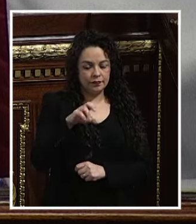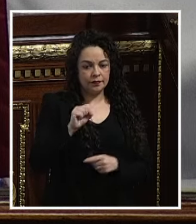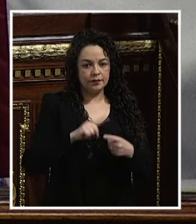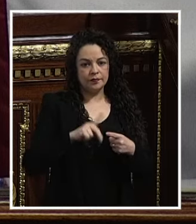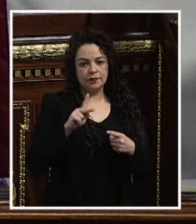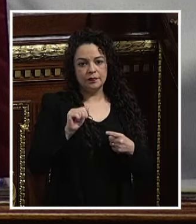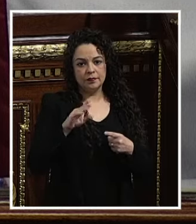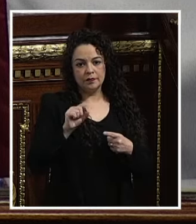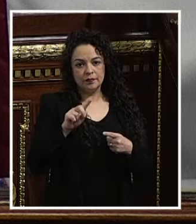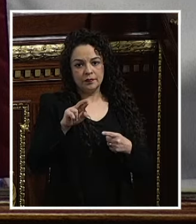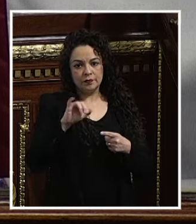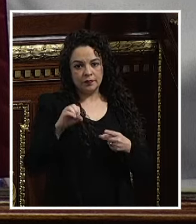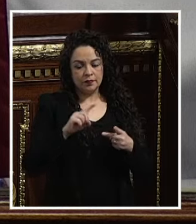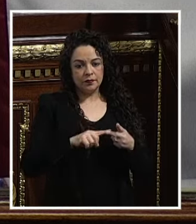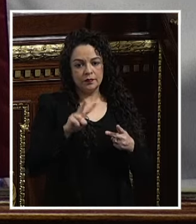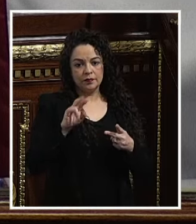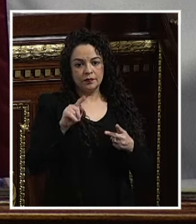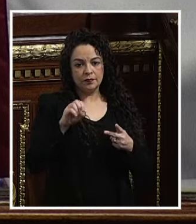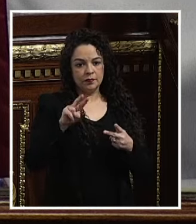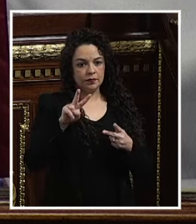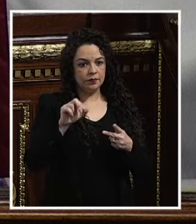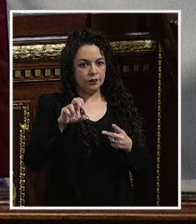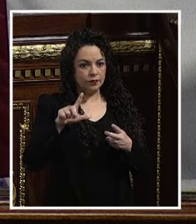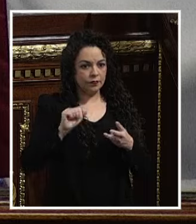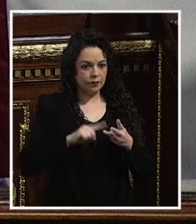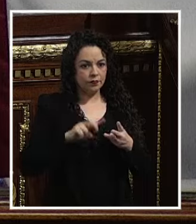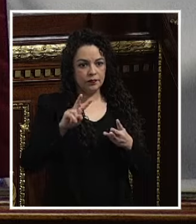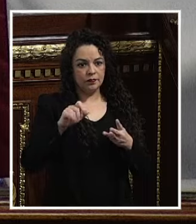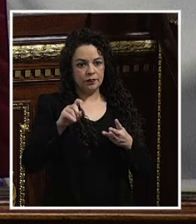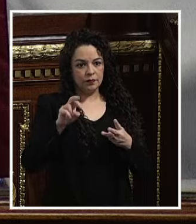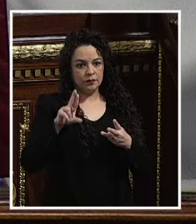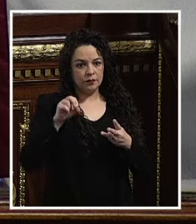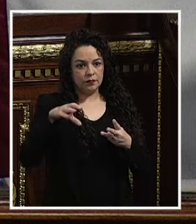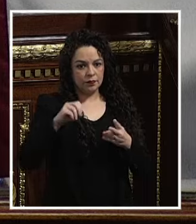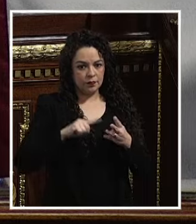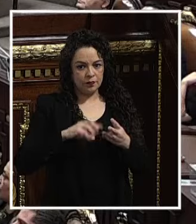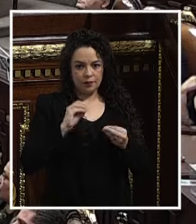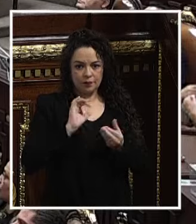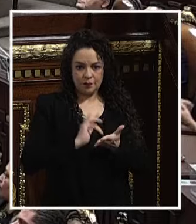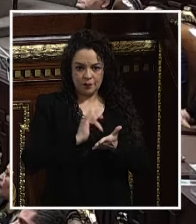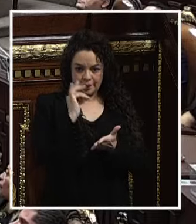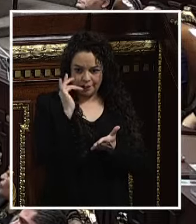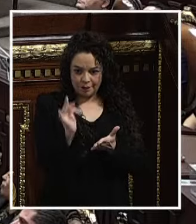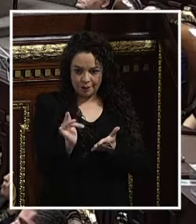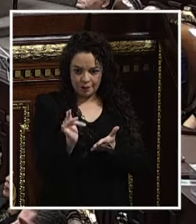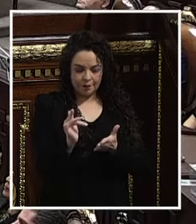Trejo, Víctor Varela y Víctor Romo. Muchas gracias.